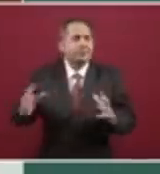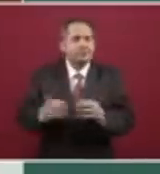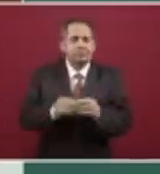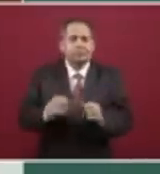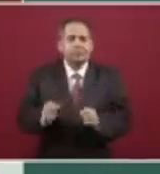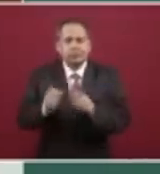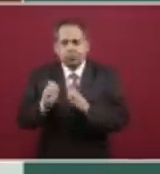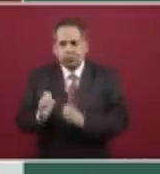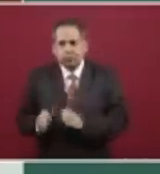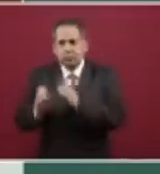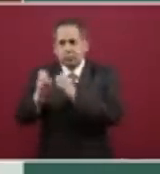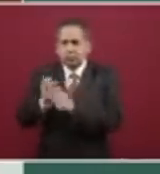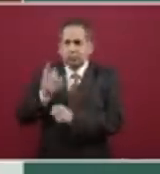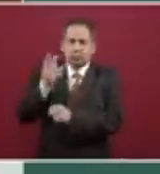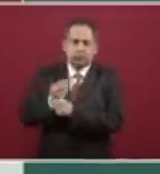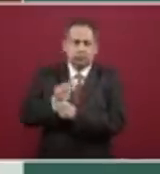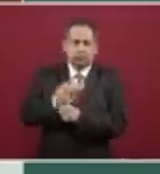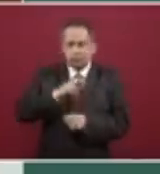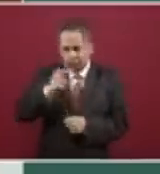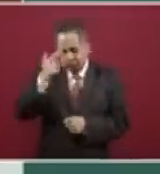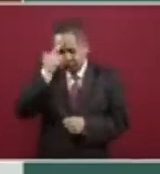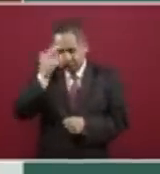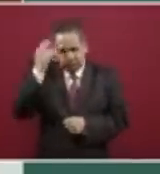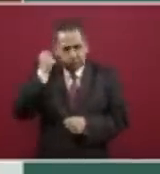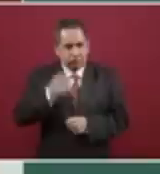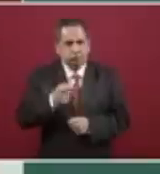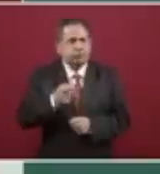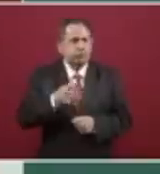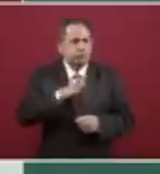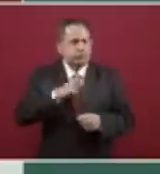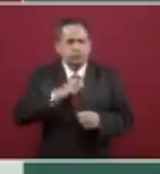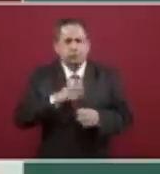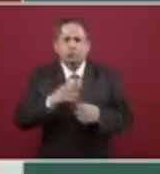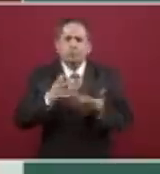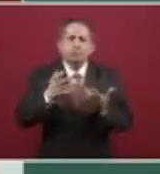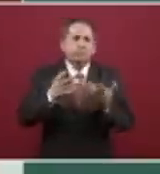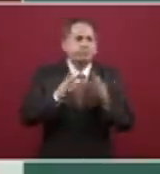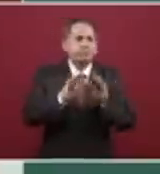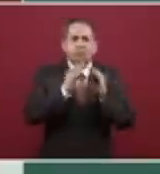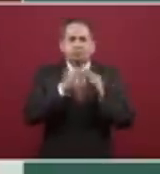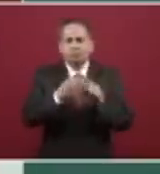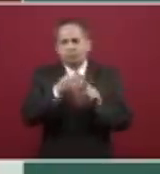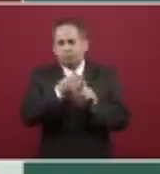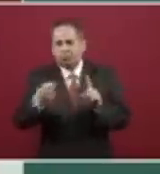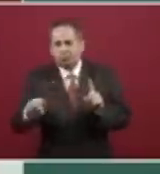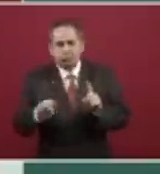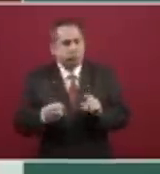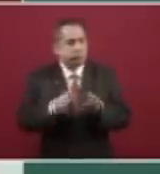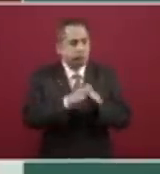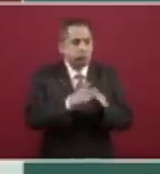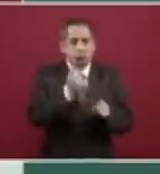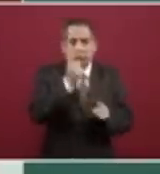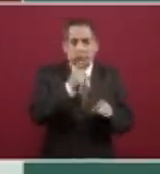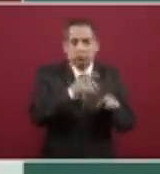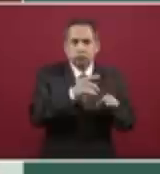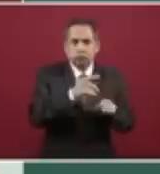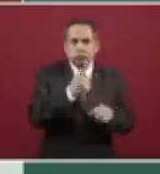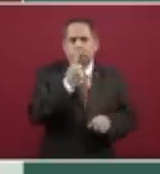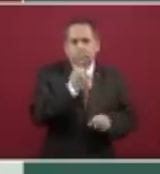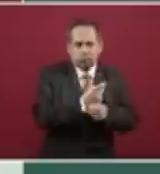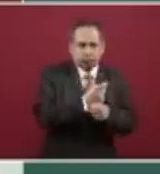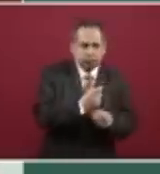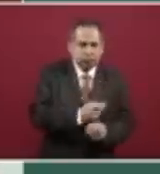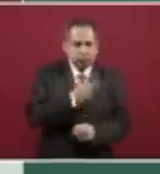edificio complementario si ustedes recuerdan el esquema había un esquema de la terminal de pasajeros y al oriente